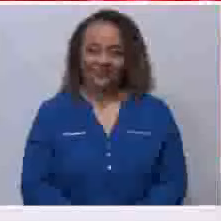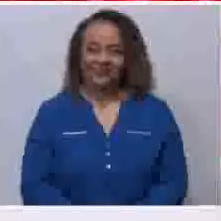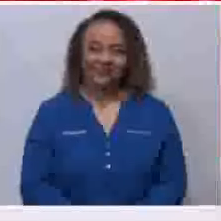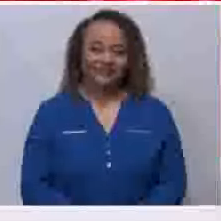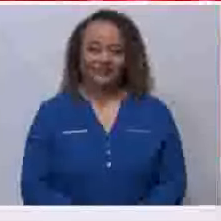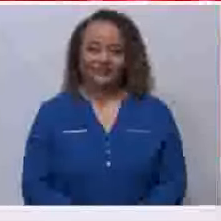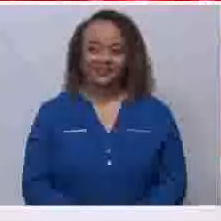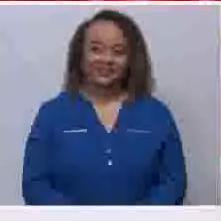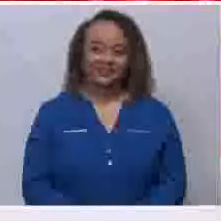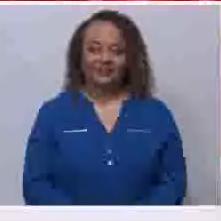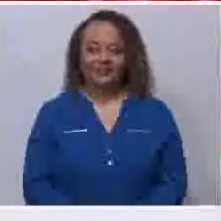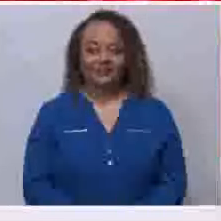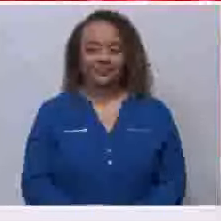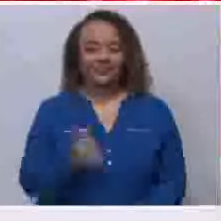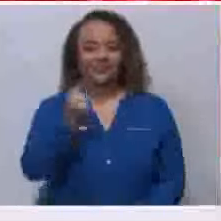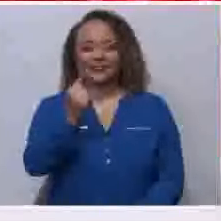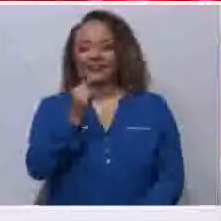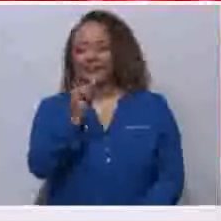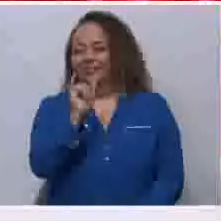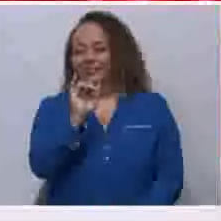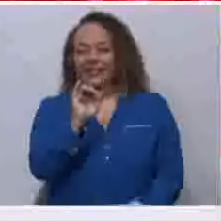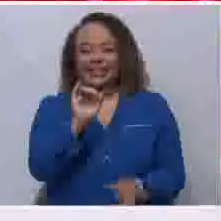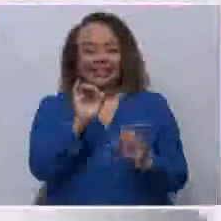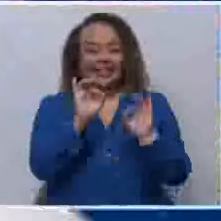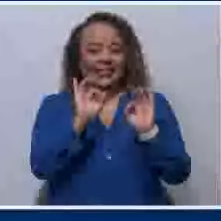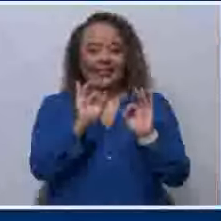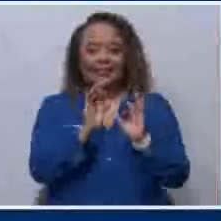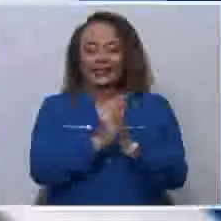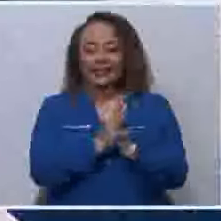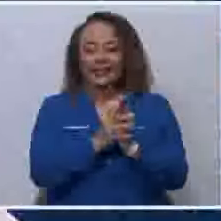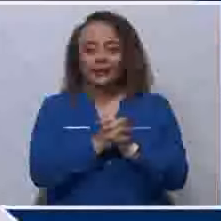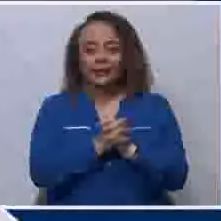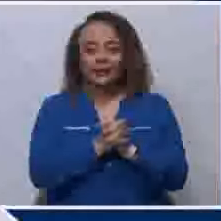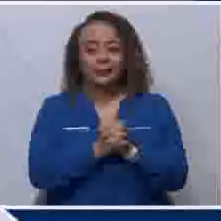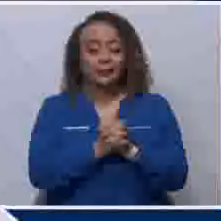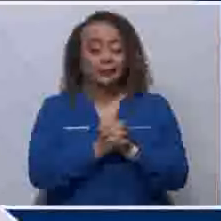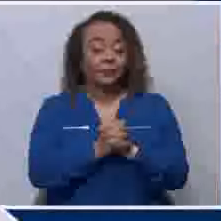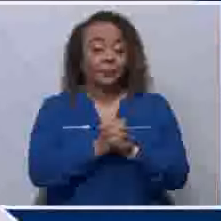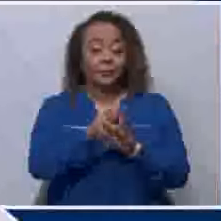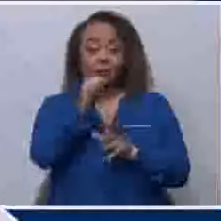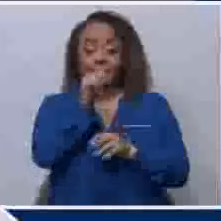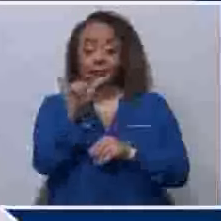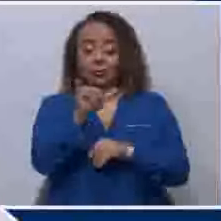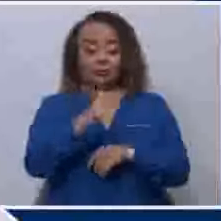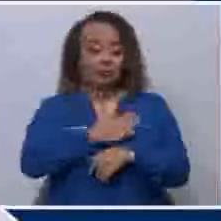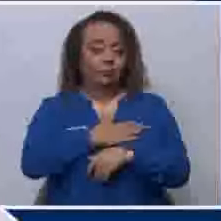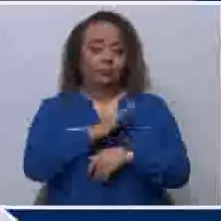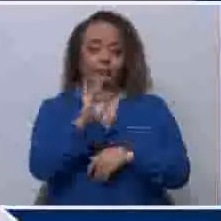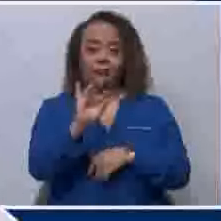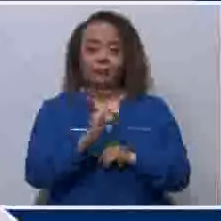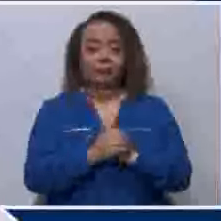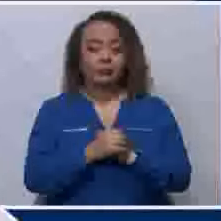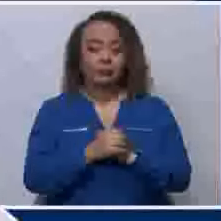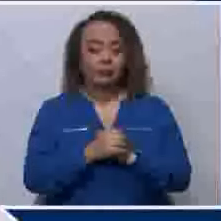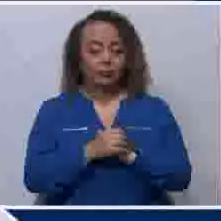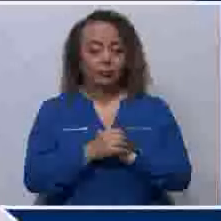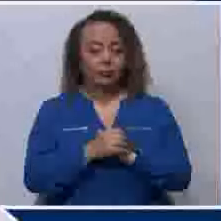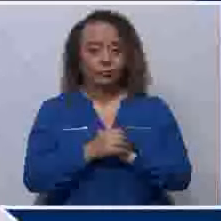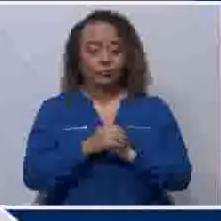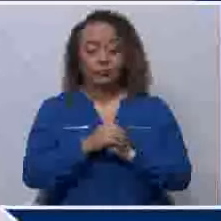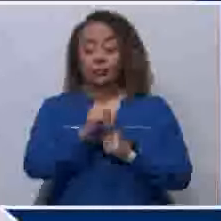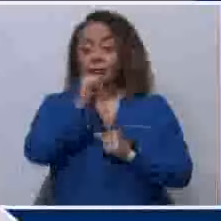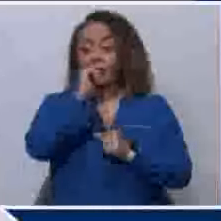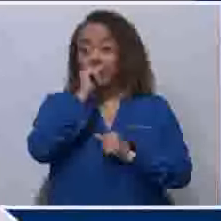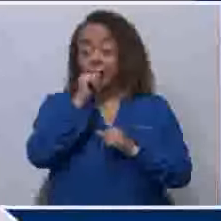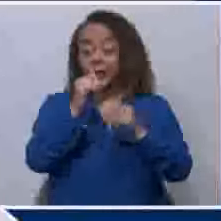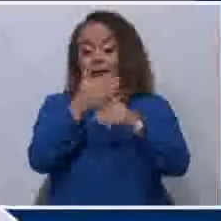9 mío. Ya, está en punto de salida ahí, sí. Querido Tomás. No es el 9 mío. Joel Campbell tampoco es el 9 mío. Incluso Joel Campbell es la